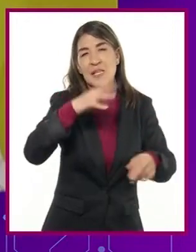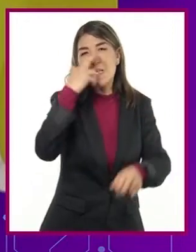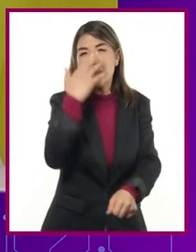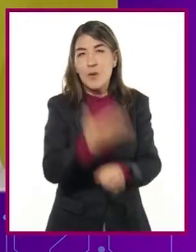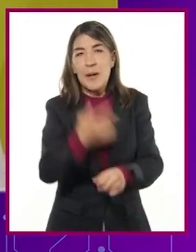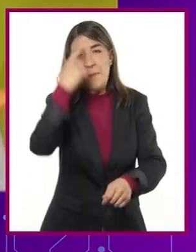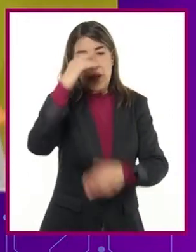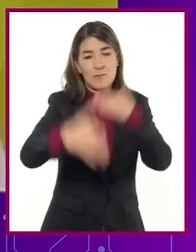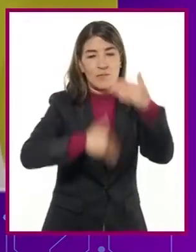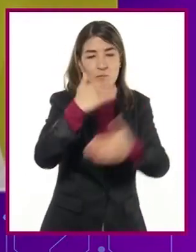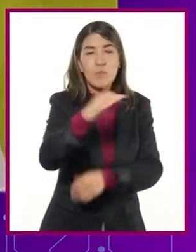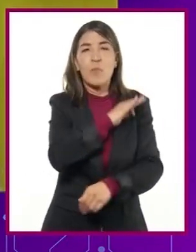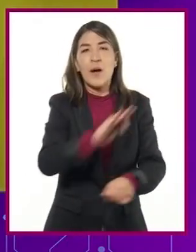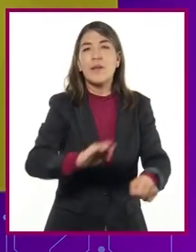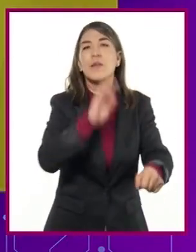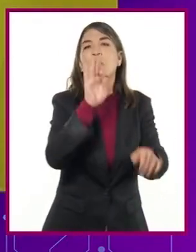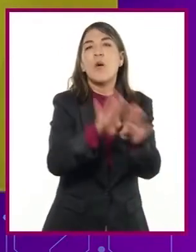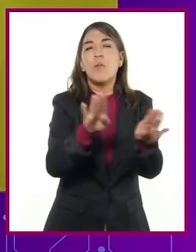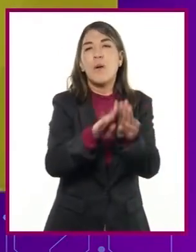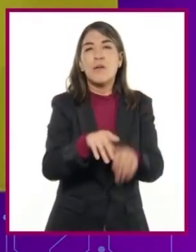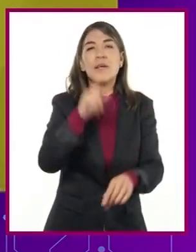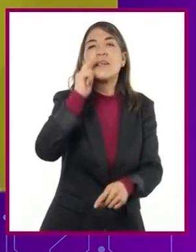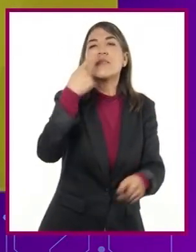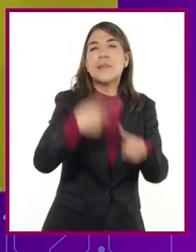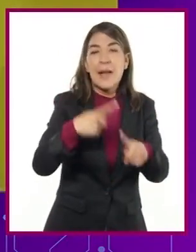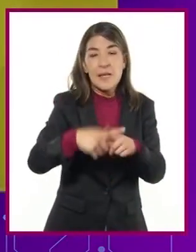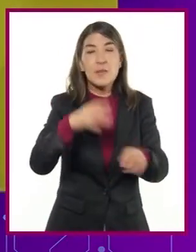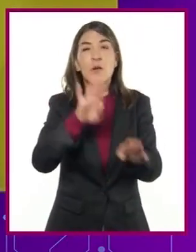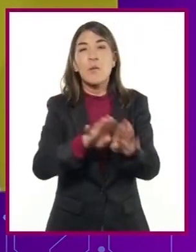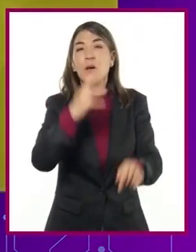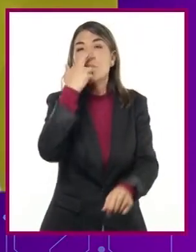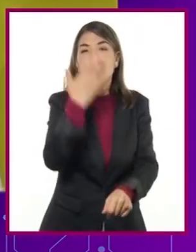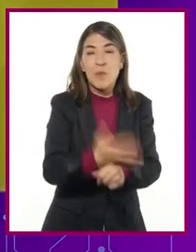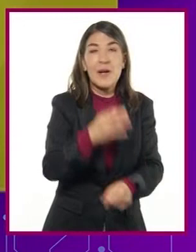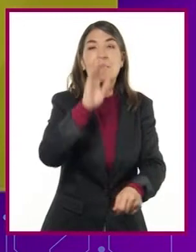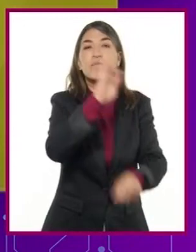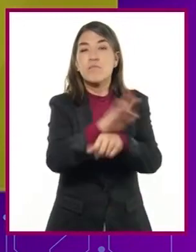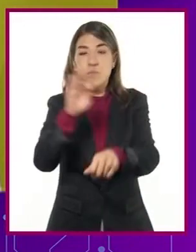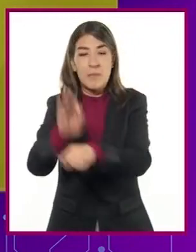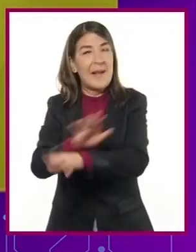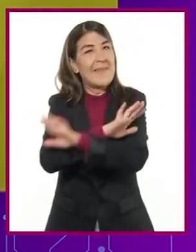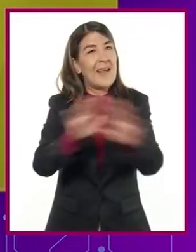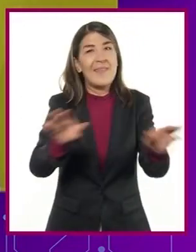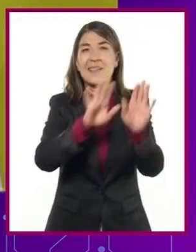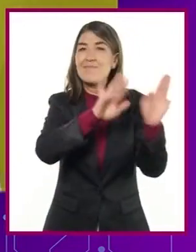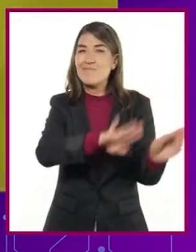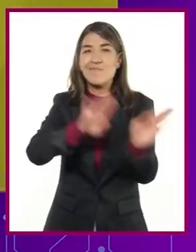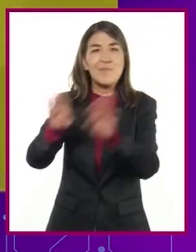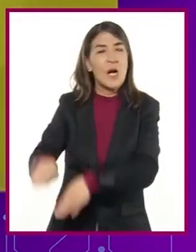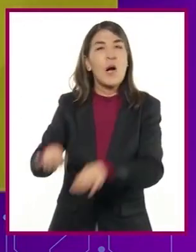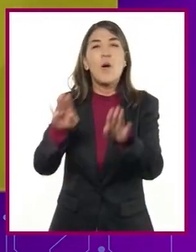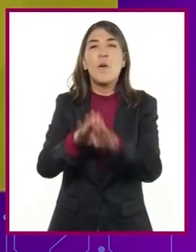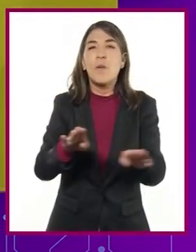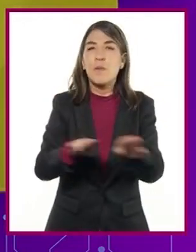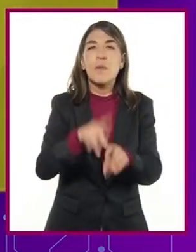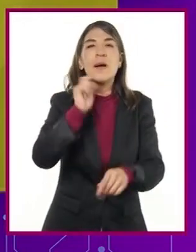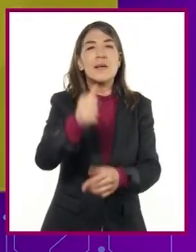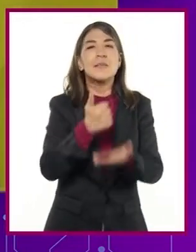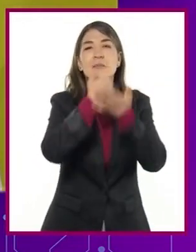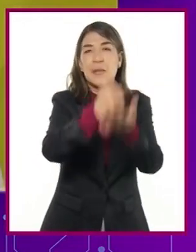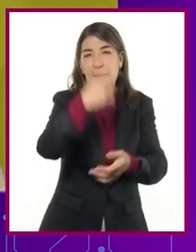proceder en la implementación de un juicio, mostrando no tener favoritismo y ser totalmente ajeno a las partes en